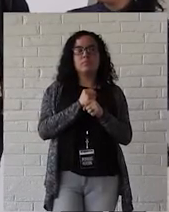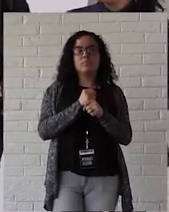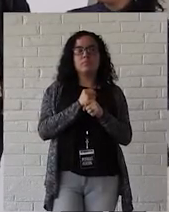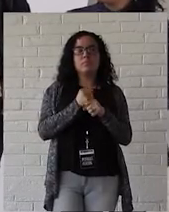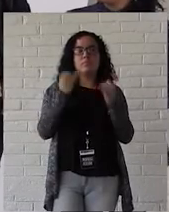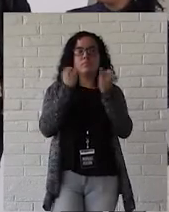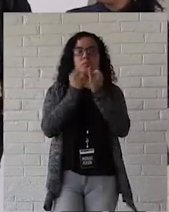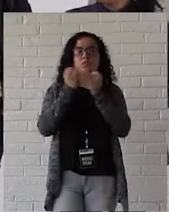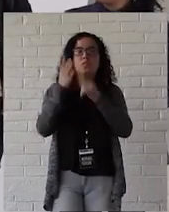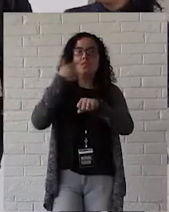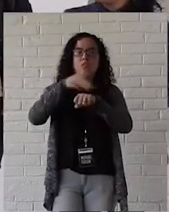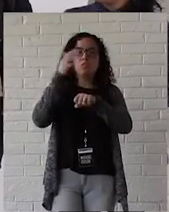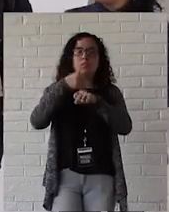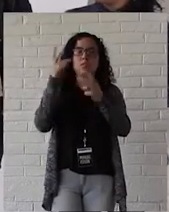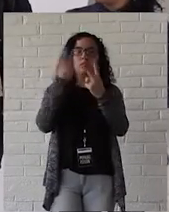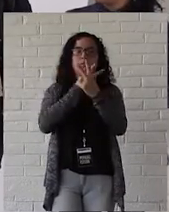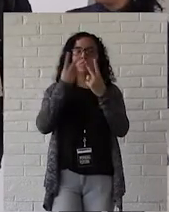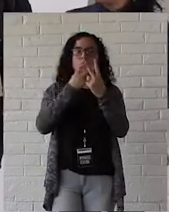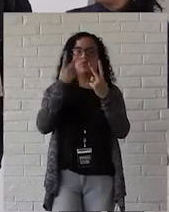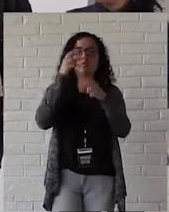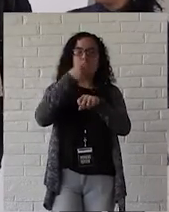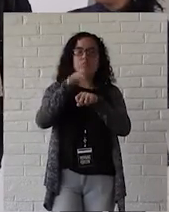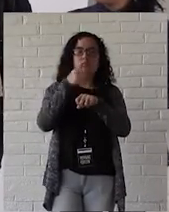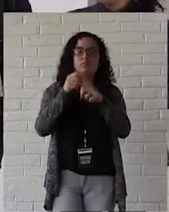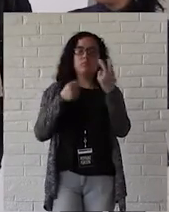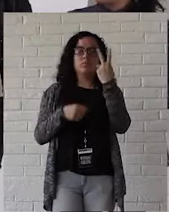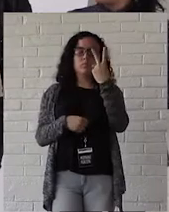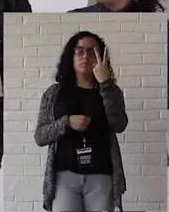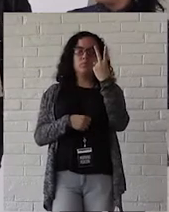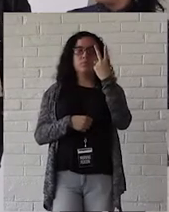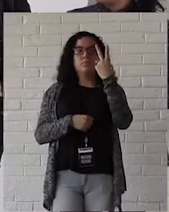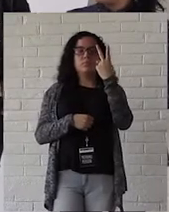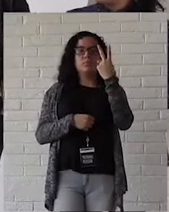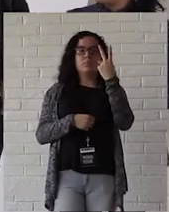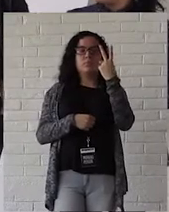haz un número de dos dígitos en tu mente. Y guárdalo primero los ojos.